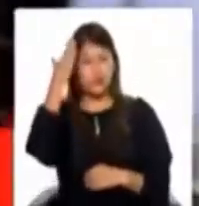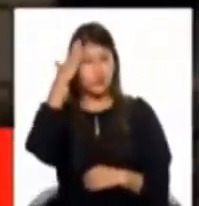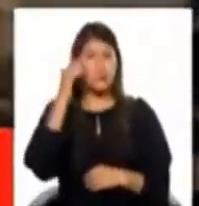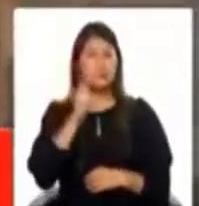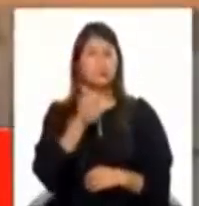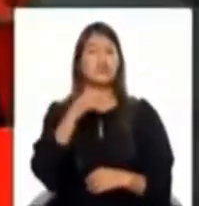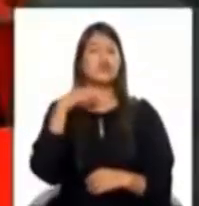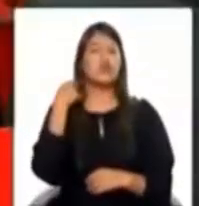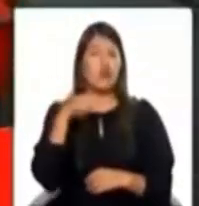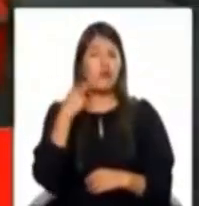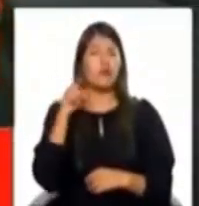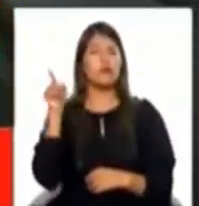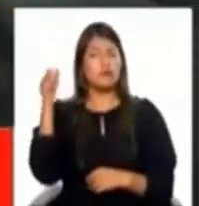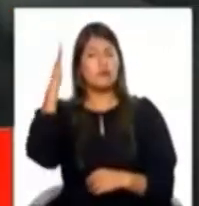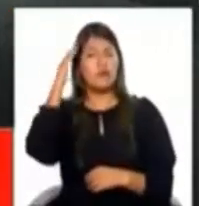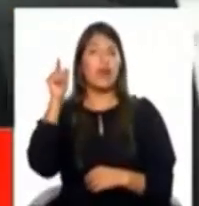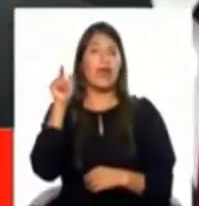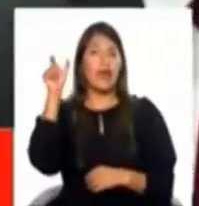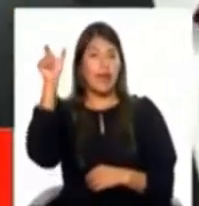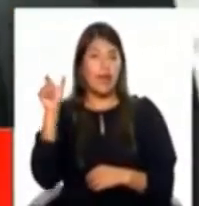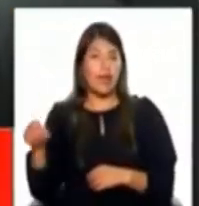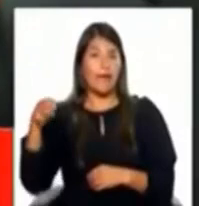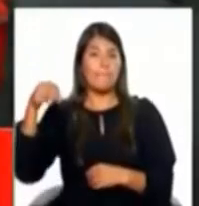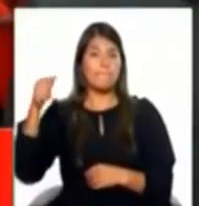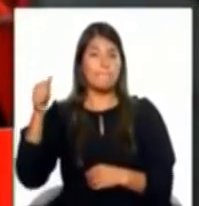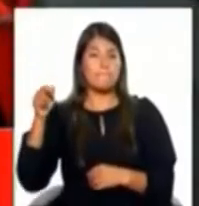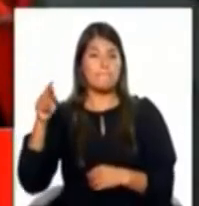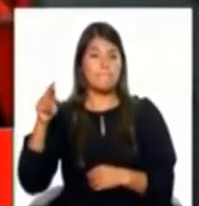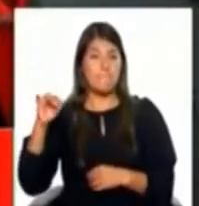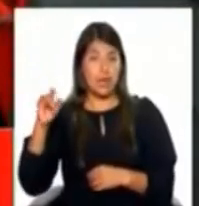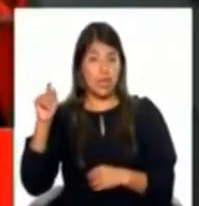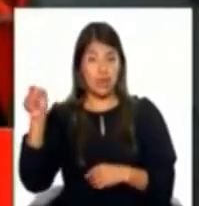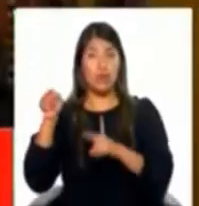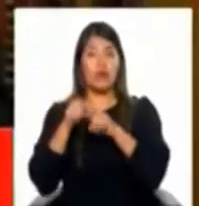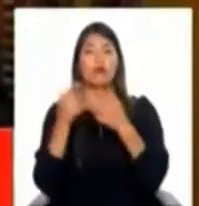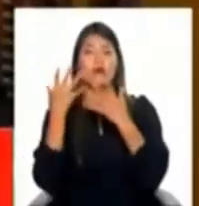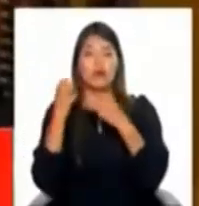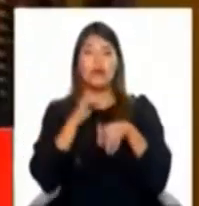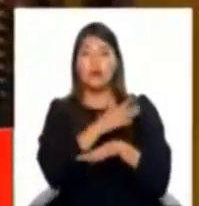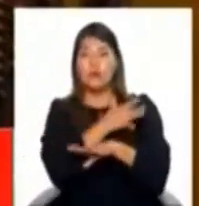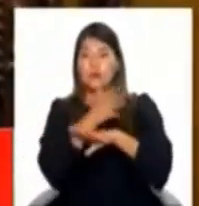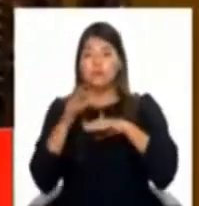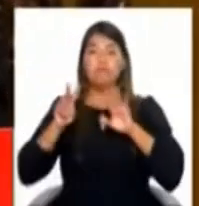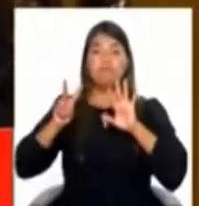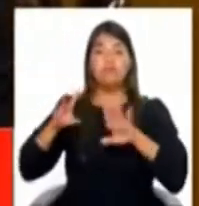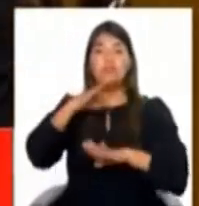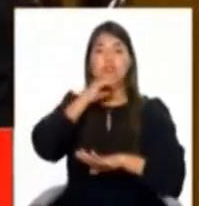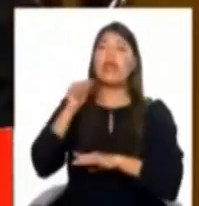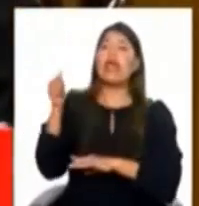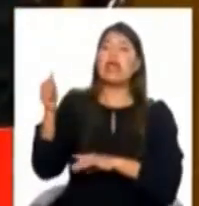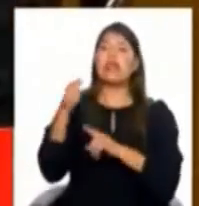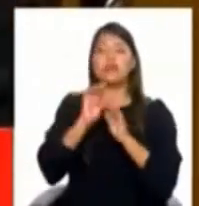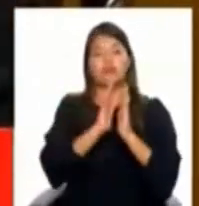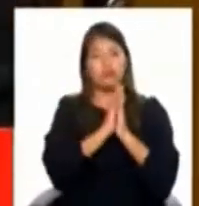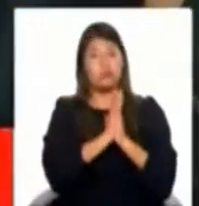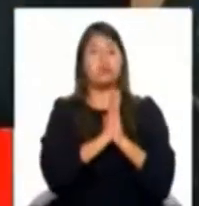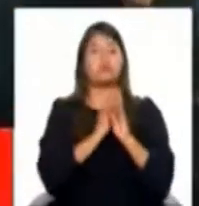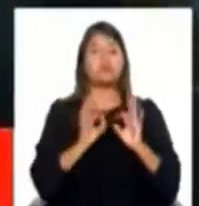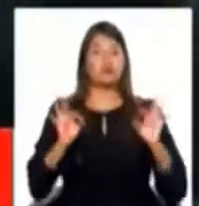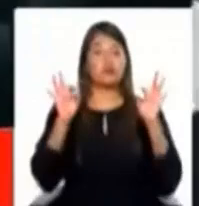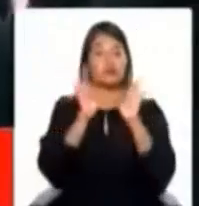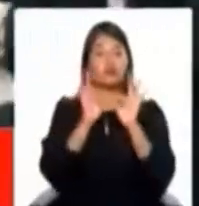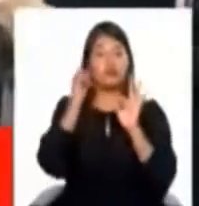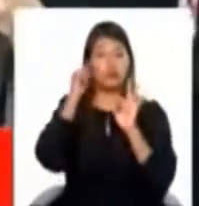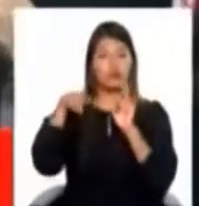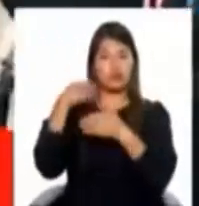noviembre y que fue ella quien solicitó mantenerse en la coordinación del equipo especial hasta el 7 de diciembre, indicando que iba a ser galardonada por